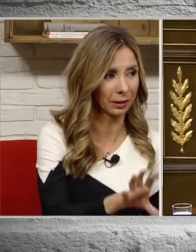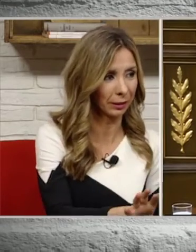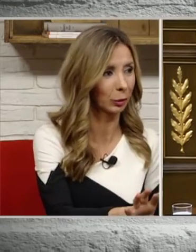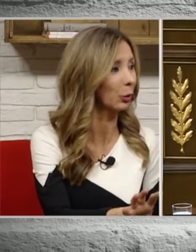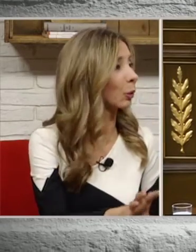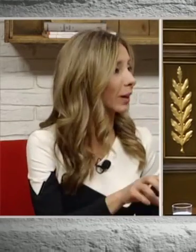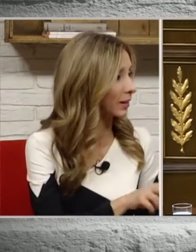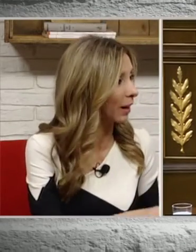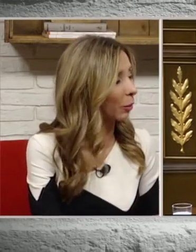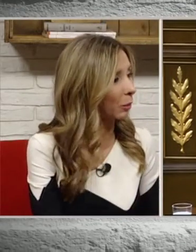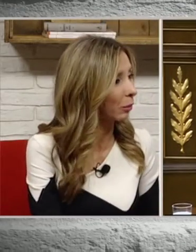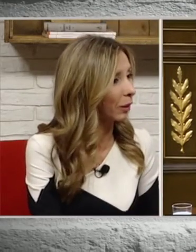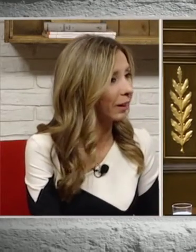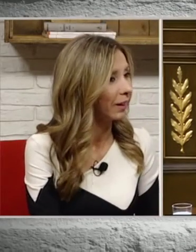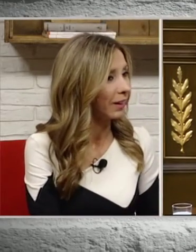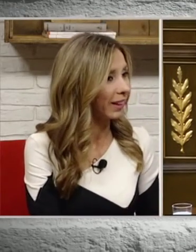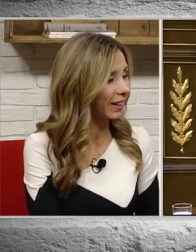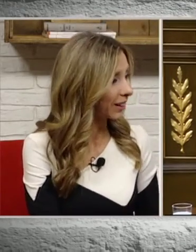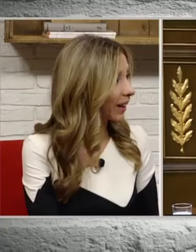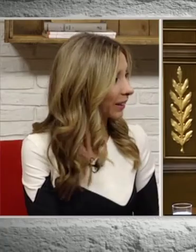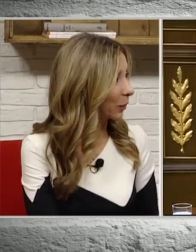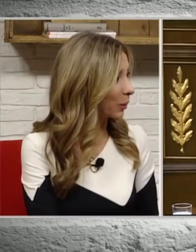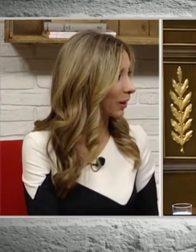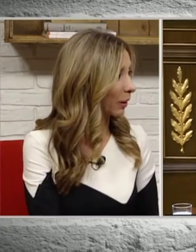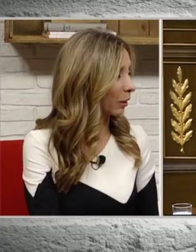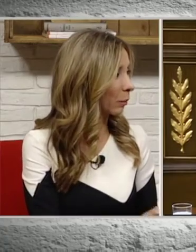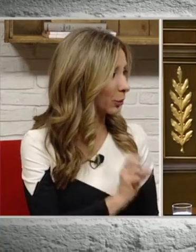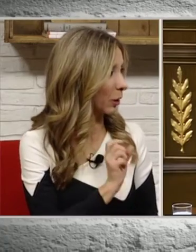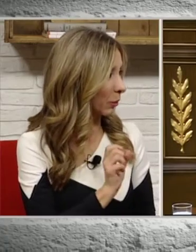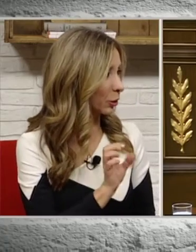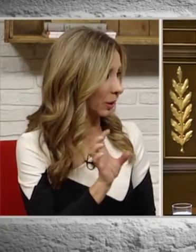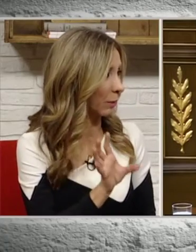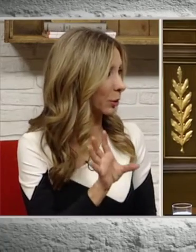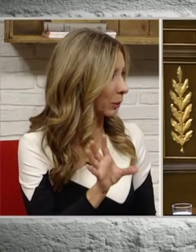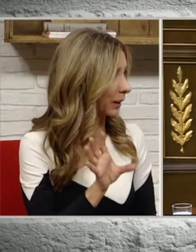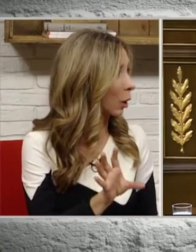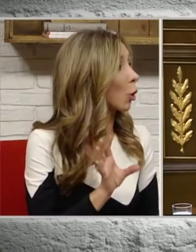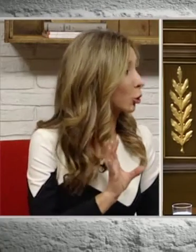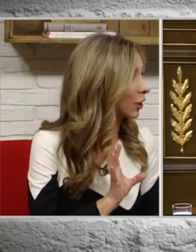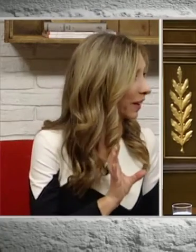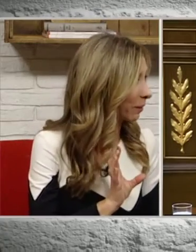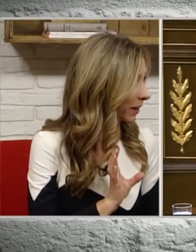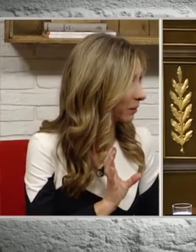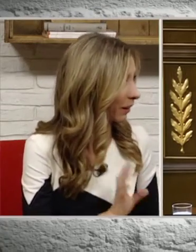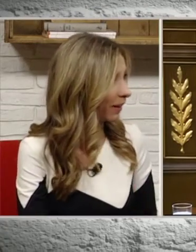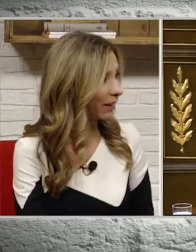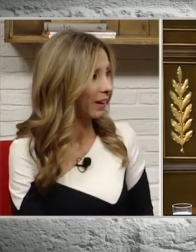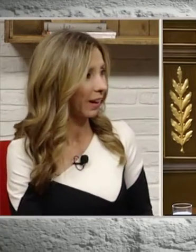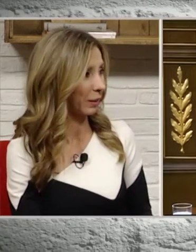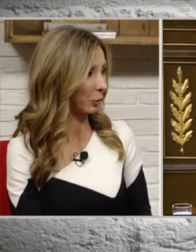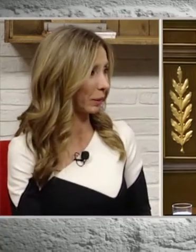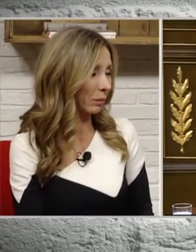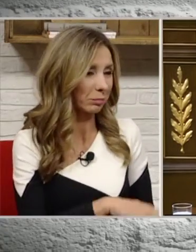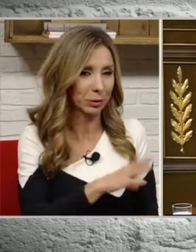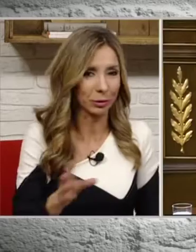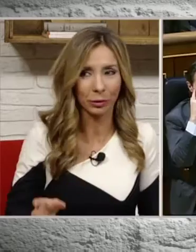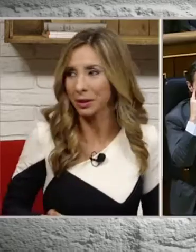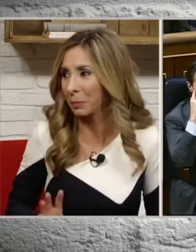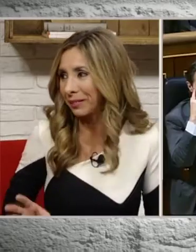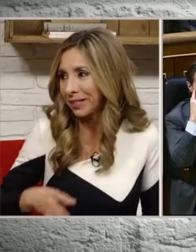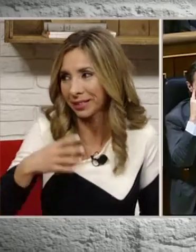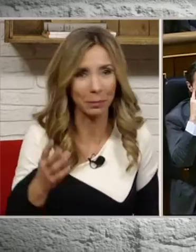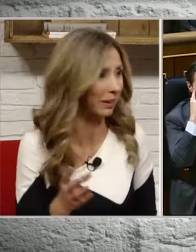en el quinto lugar está la convivencia en Cataluña, que quizá, bueno, será uno de los caballos de batalla considerables, ¿verdad?, a resolver, pues,